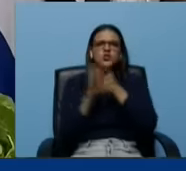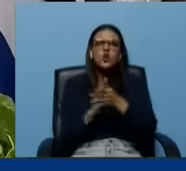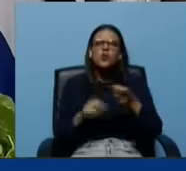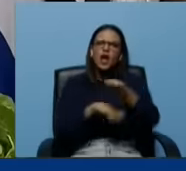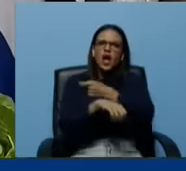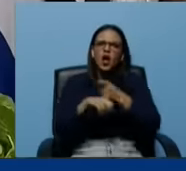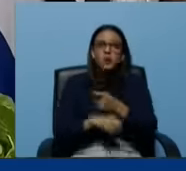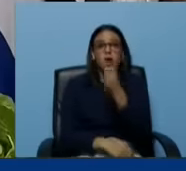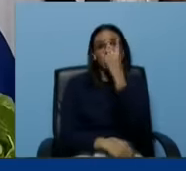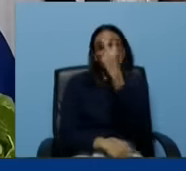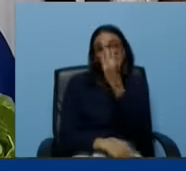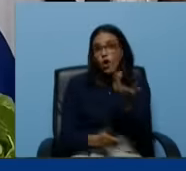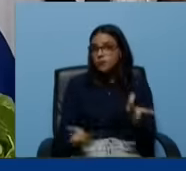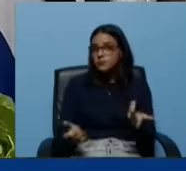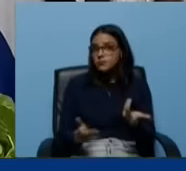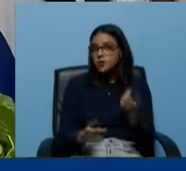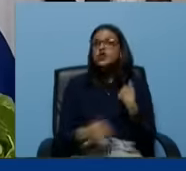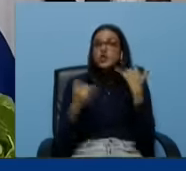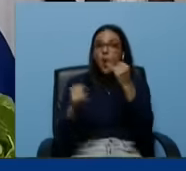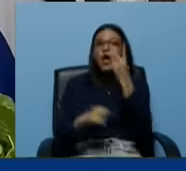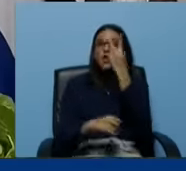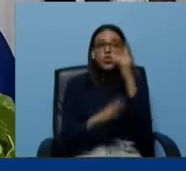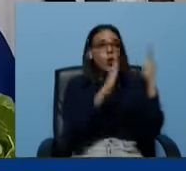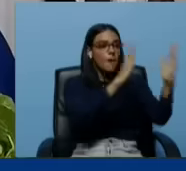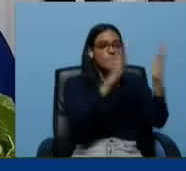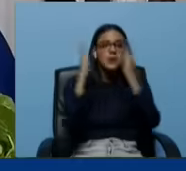Ya dos periodos de gobierno.